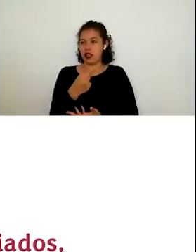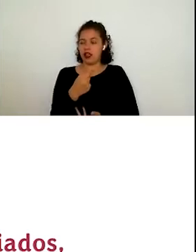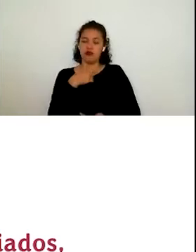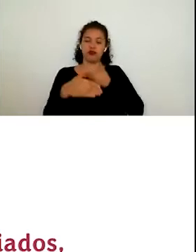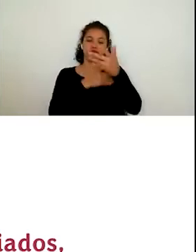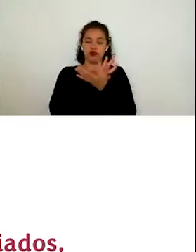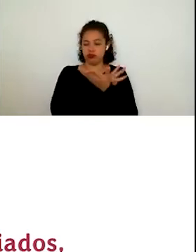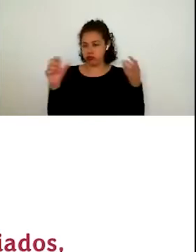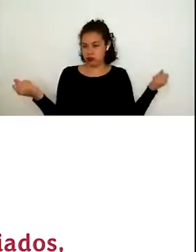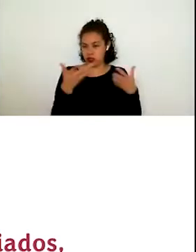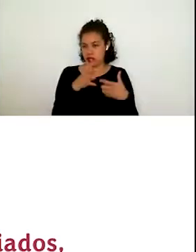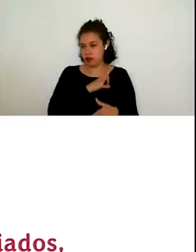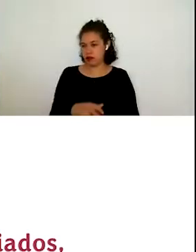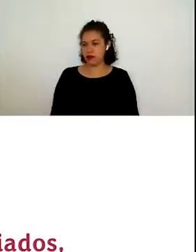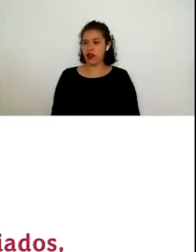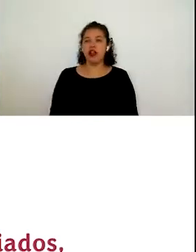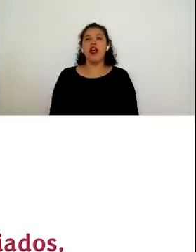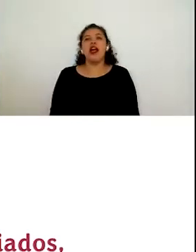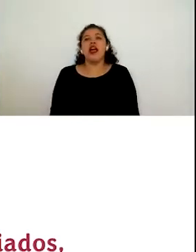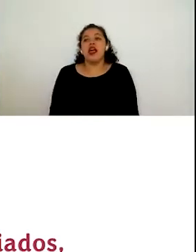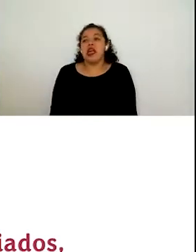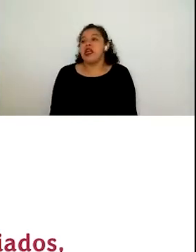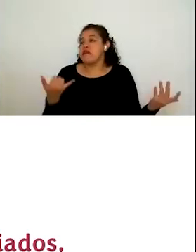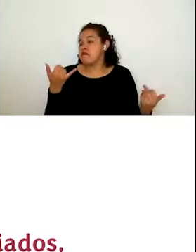extinción. Si